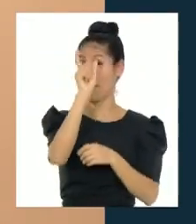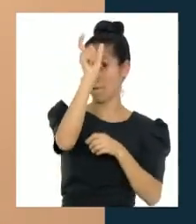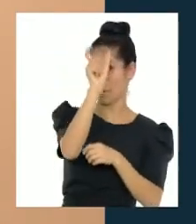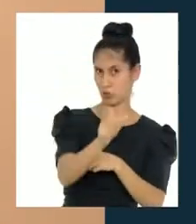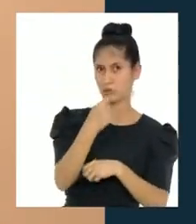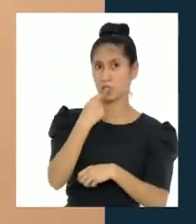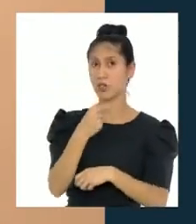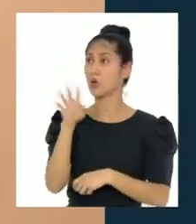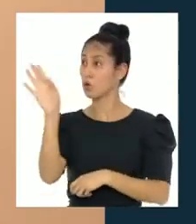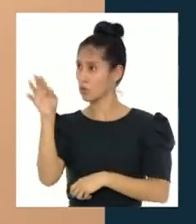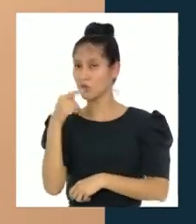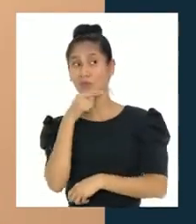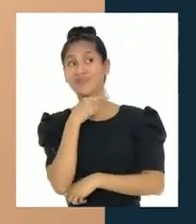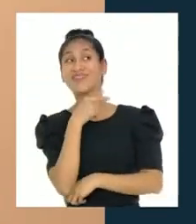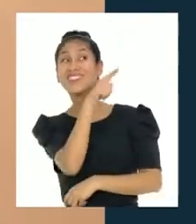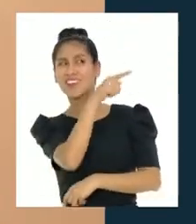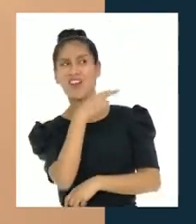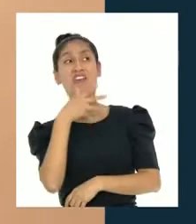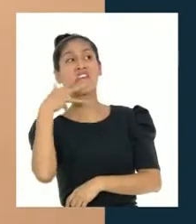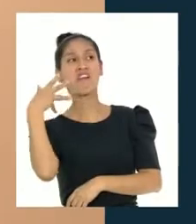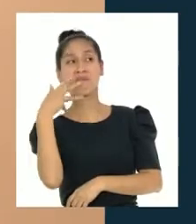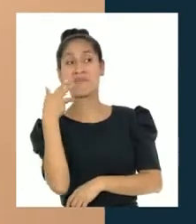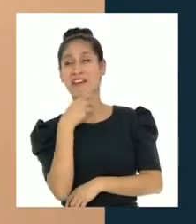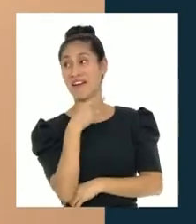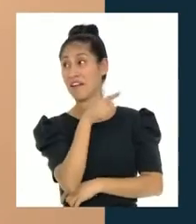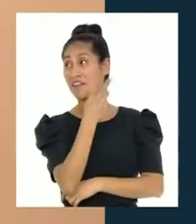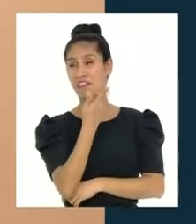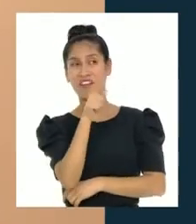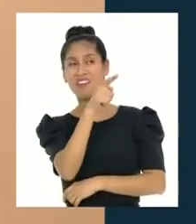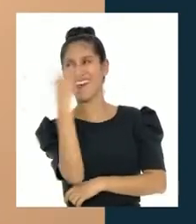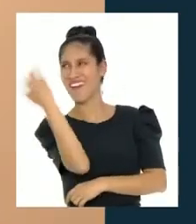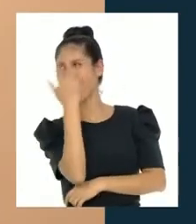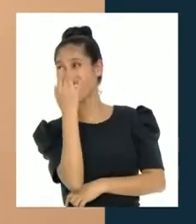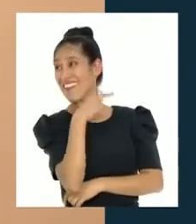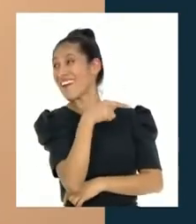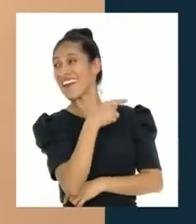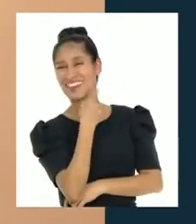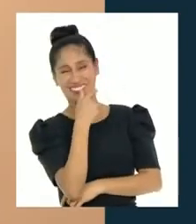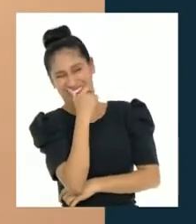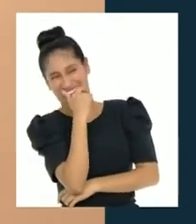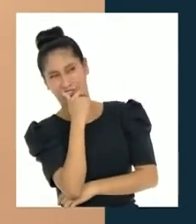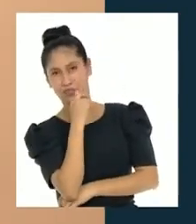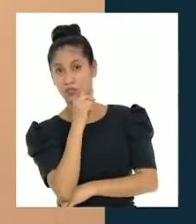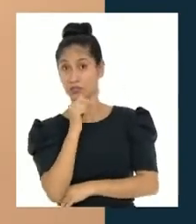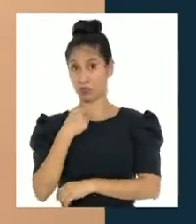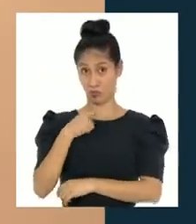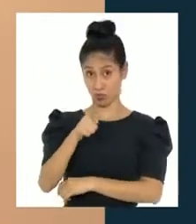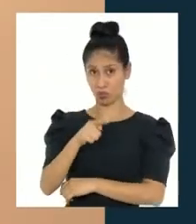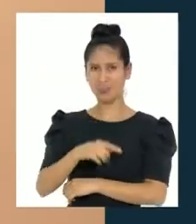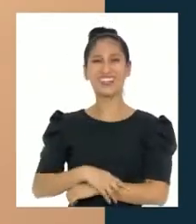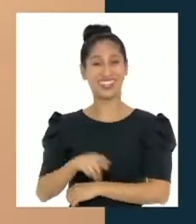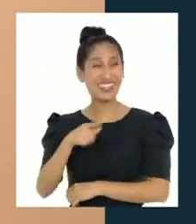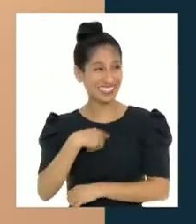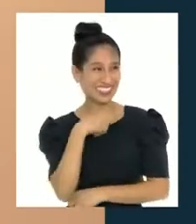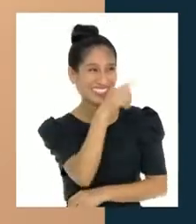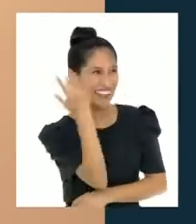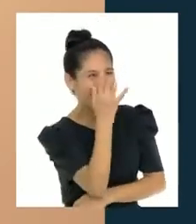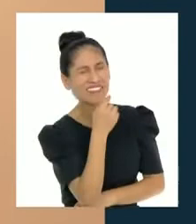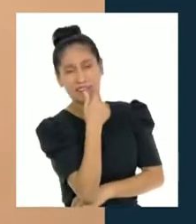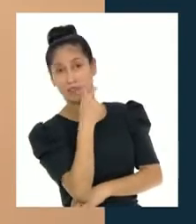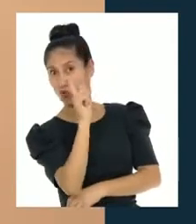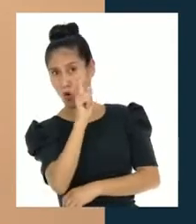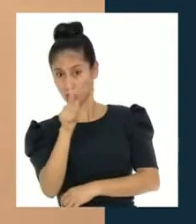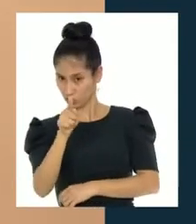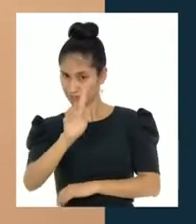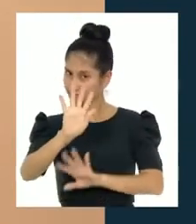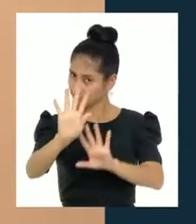de racismo, no tienes derecho a insultarme a partir de mi color de piel o de mi fenotipo, no quiere decir que tenga